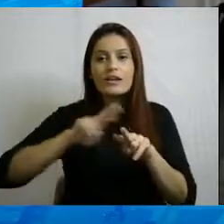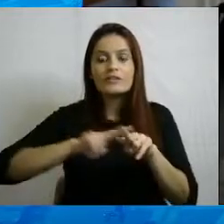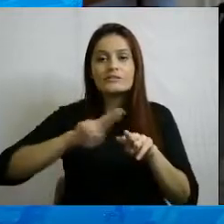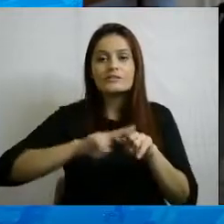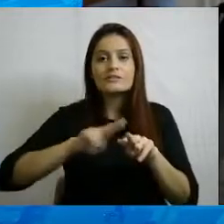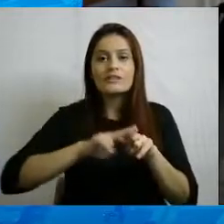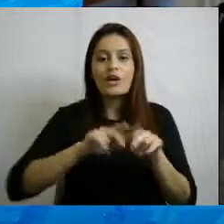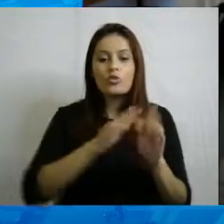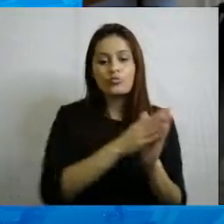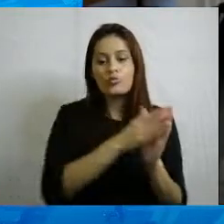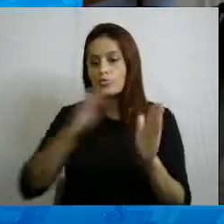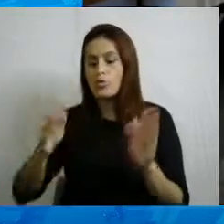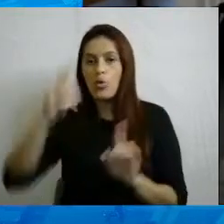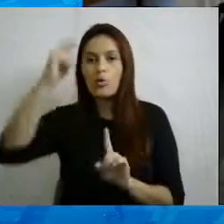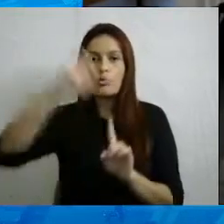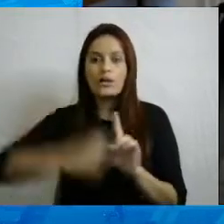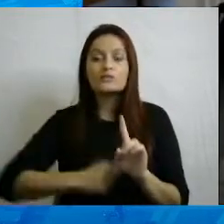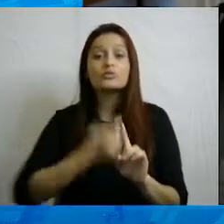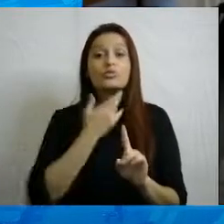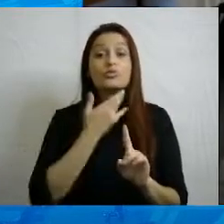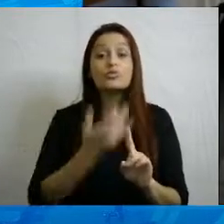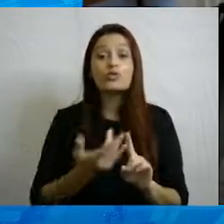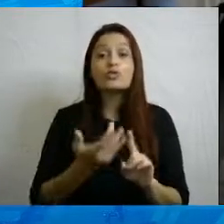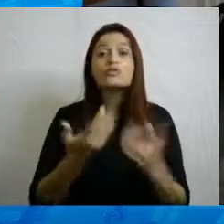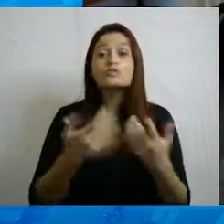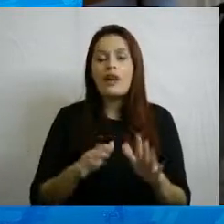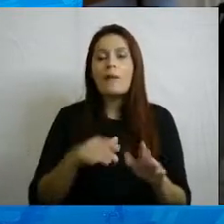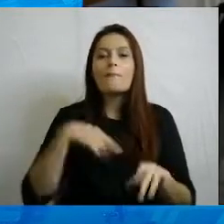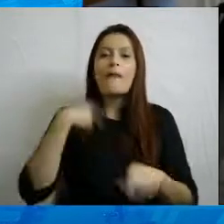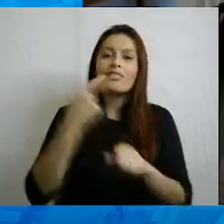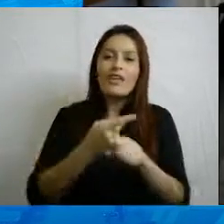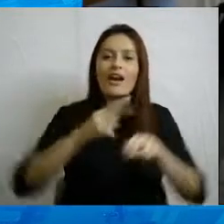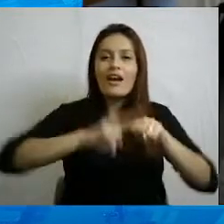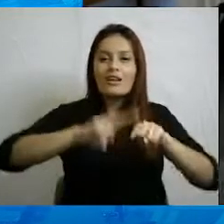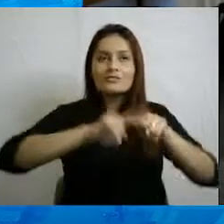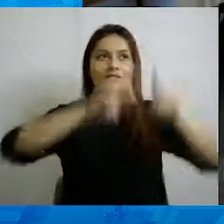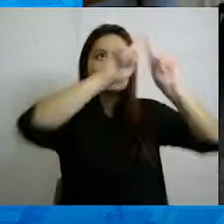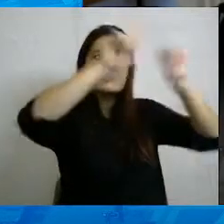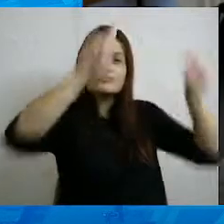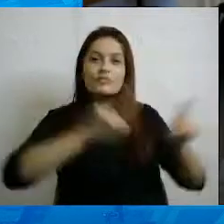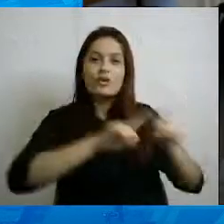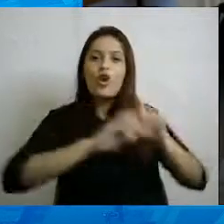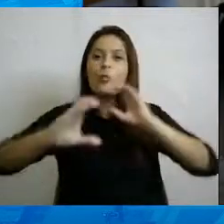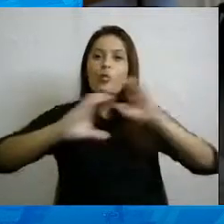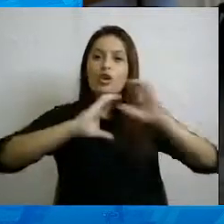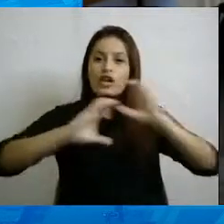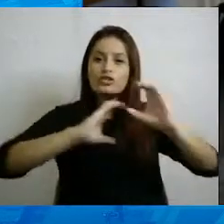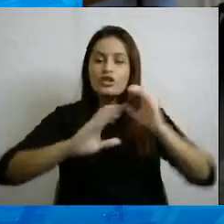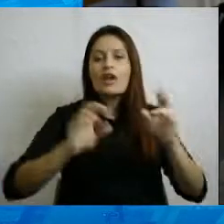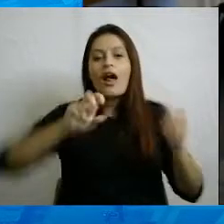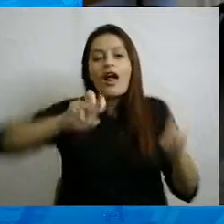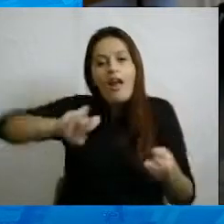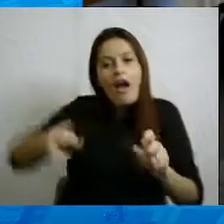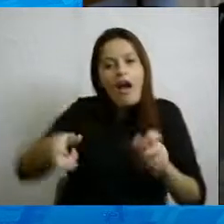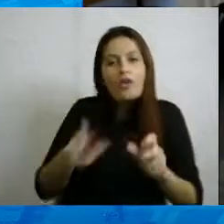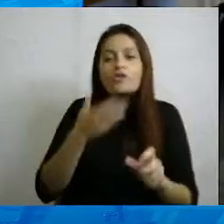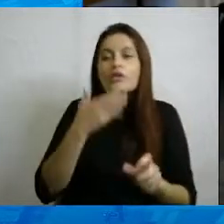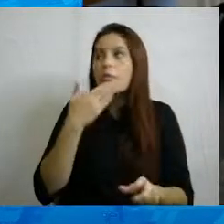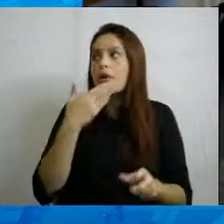de aquí a un mes, porque ya se tienen que mandar a hacer la señalética, hacer una campaña comunicacional por radio, por redes